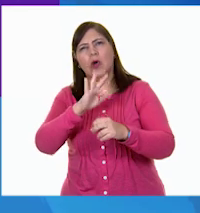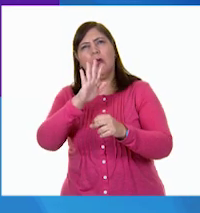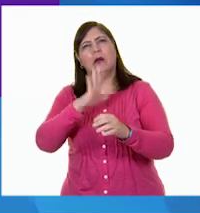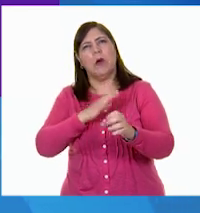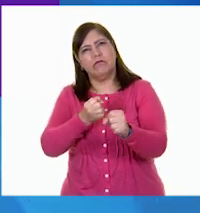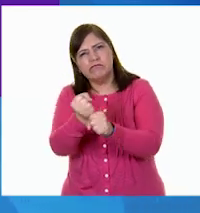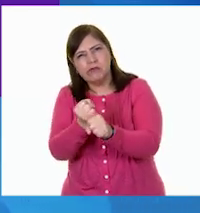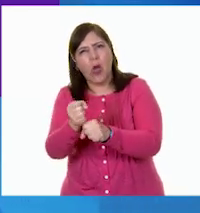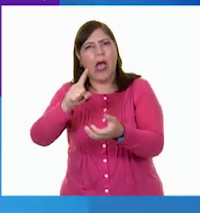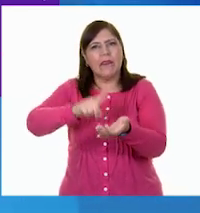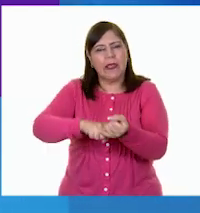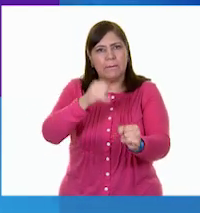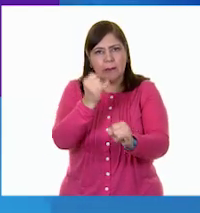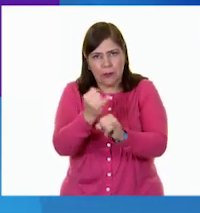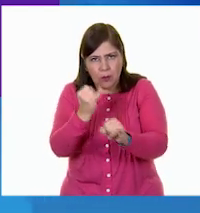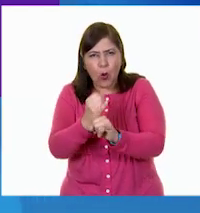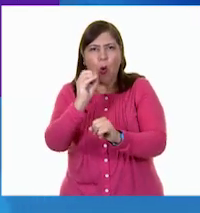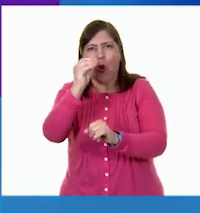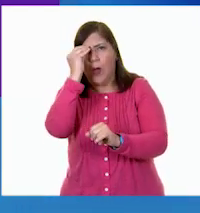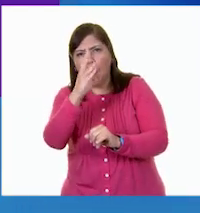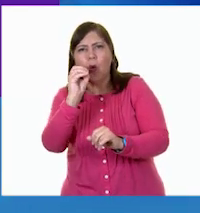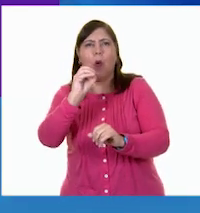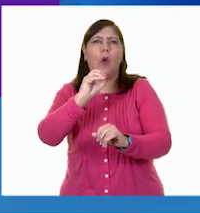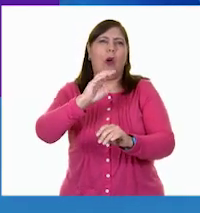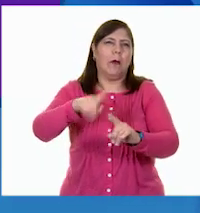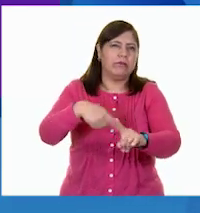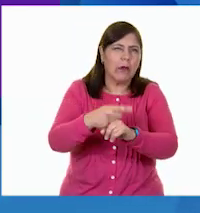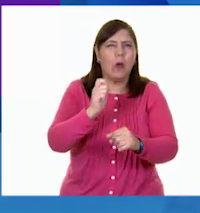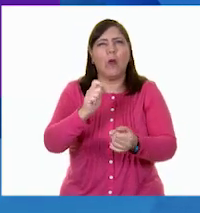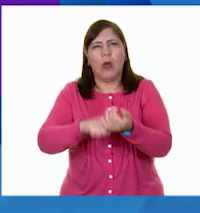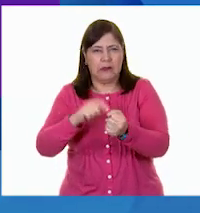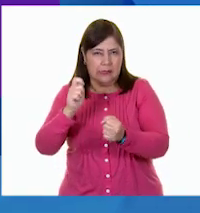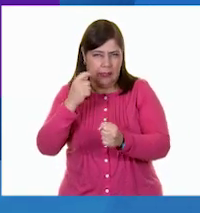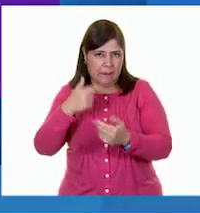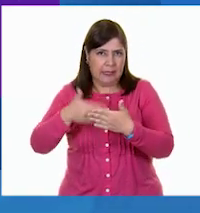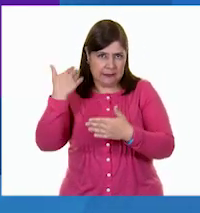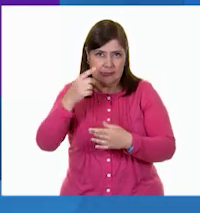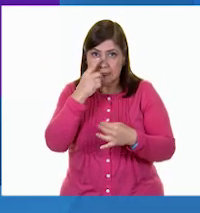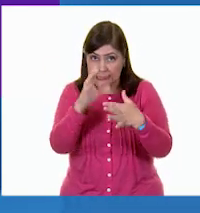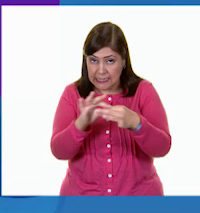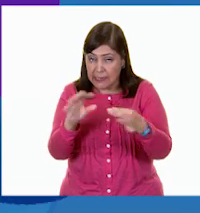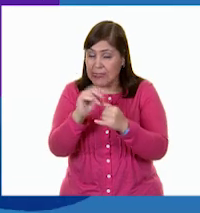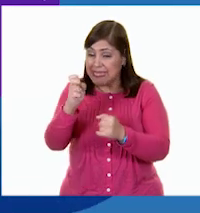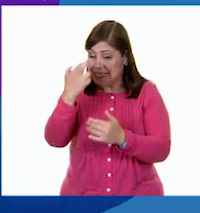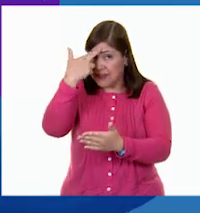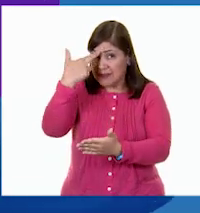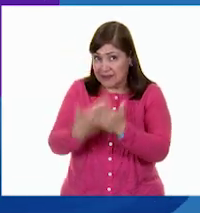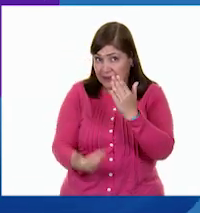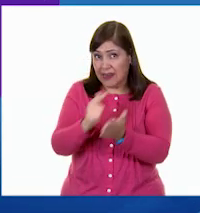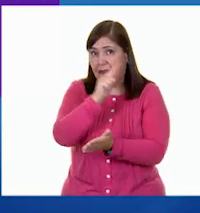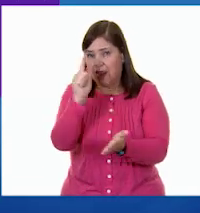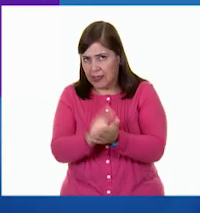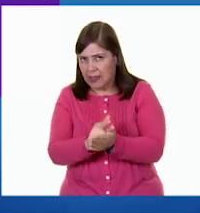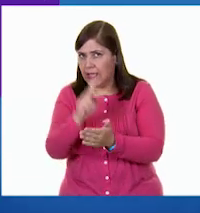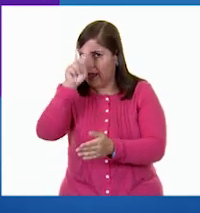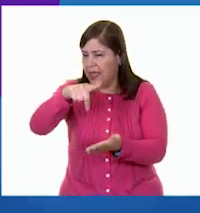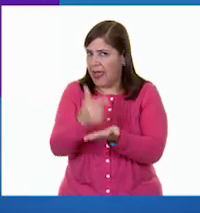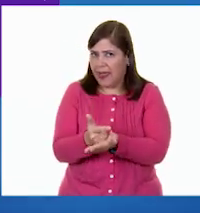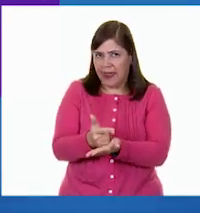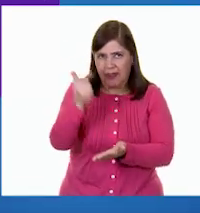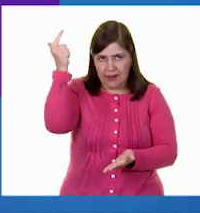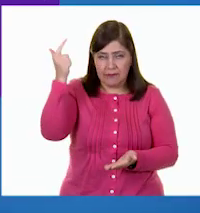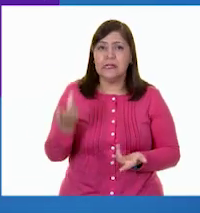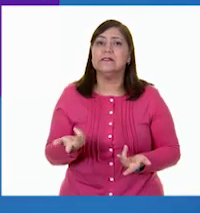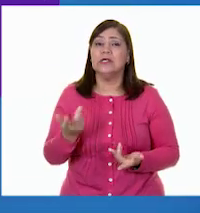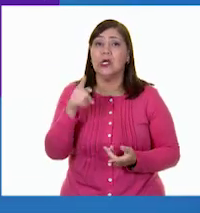Una práctica que, como todas las demás mencionadas anteriormente, constituyen faltas y ciberdelitos de suma gravedad.